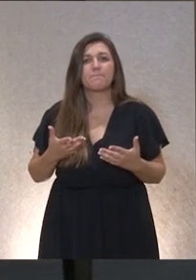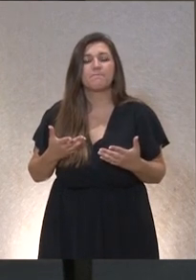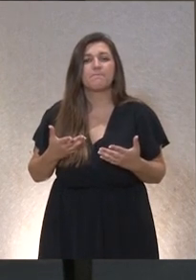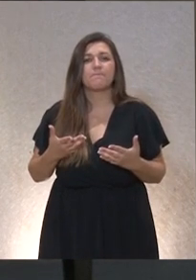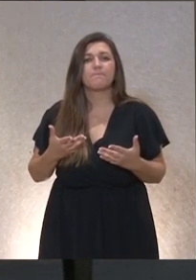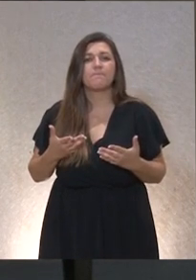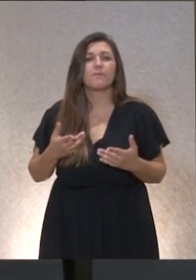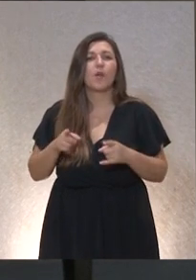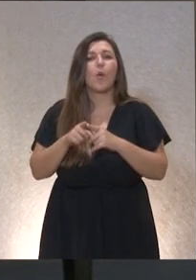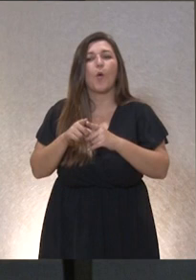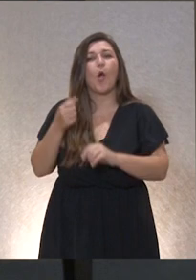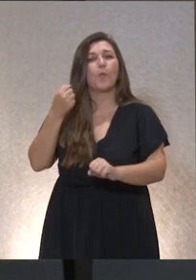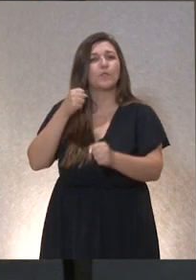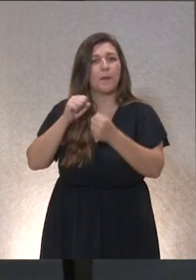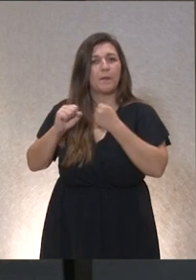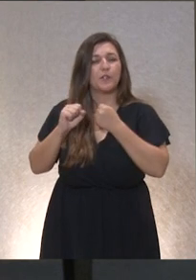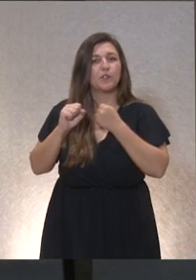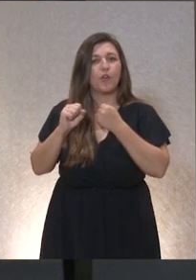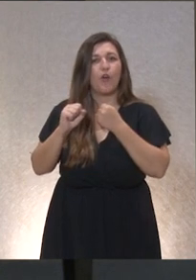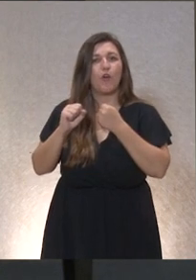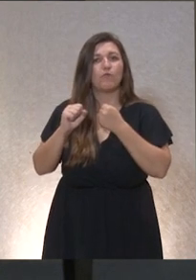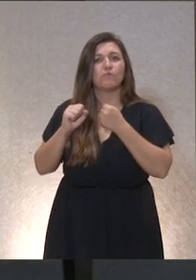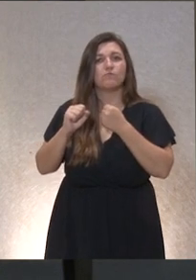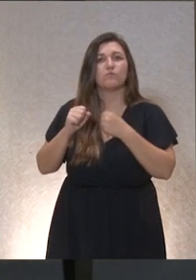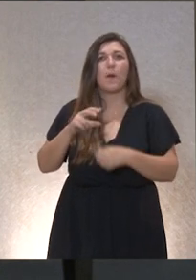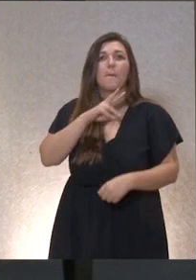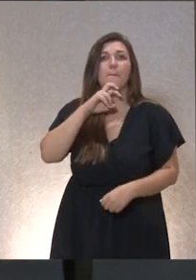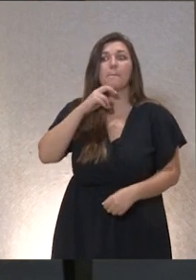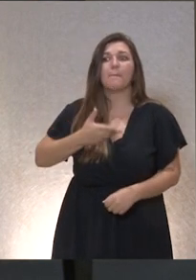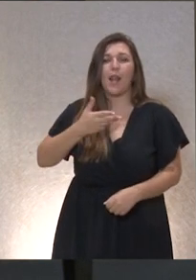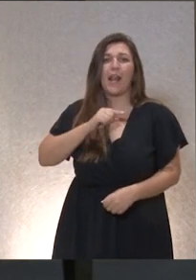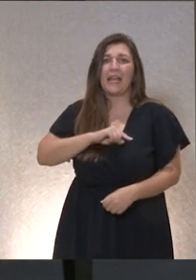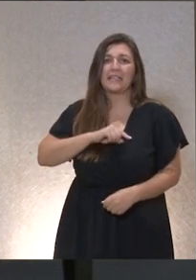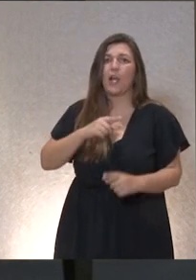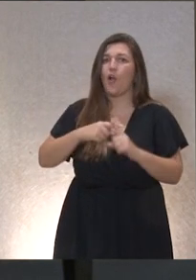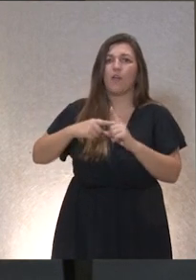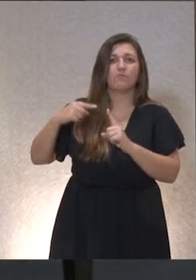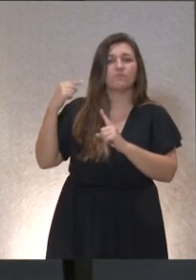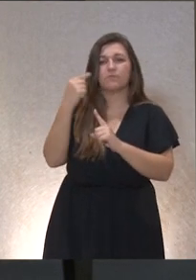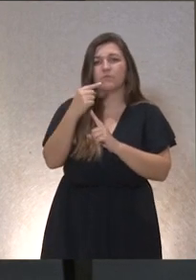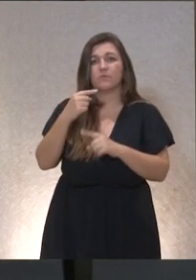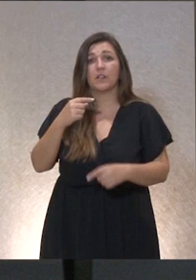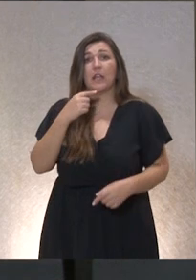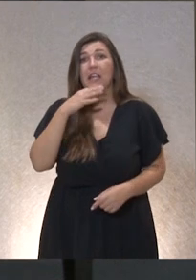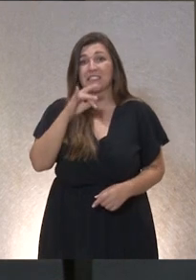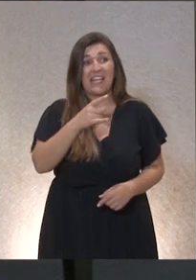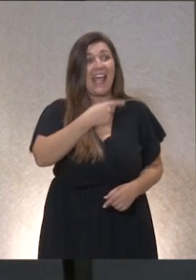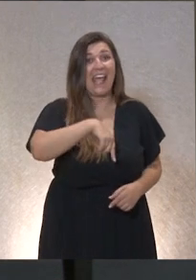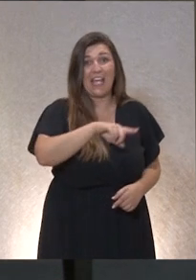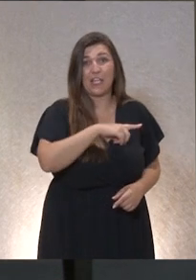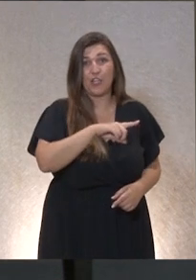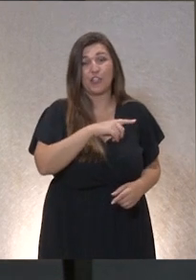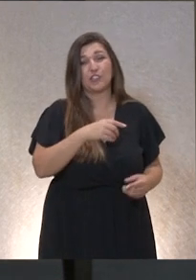un comportamiento de alto valor ético Ellos nos dieron nuestros residentes nos dieron una lección de